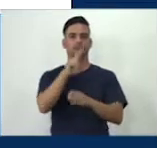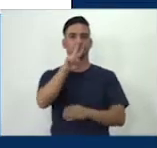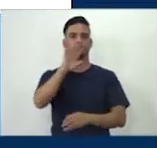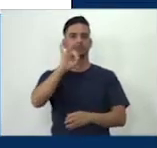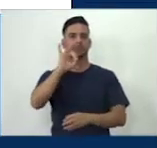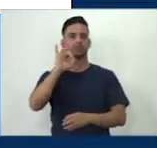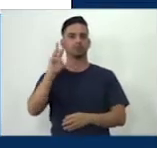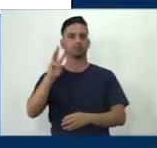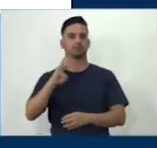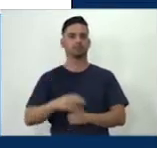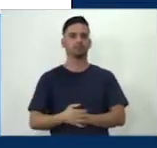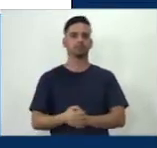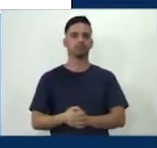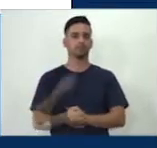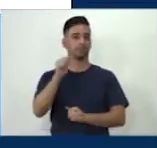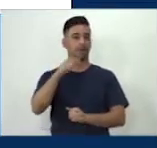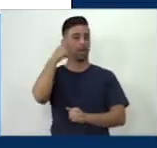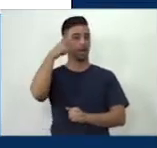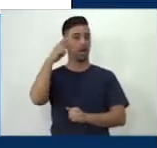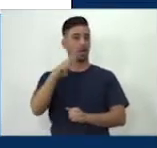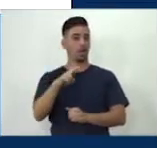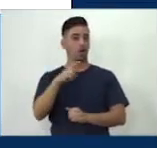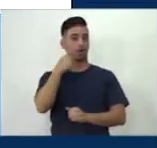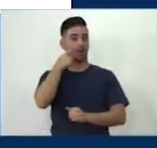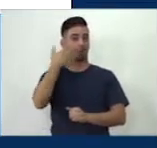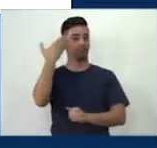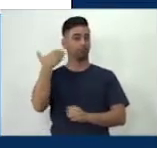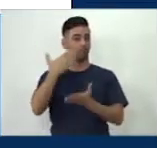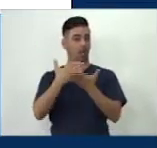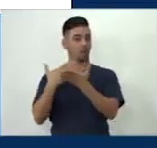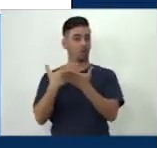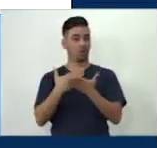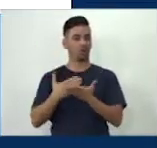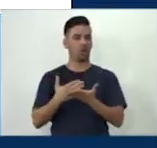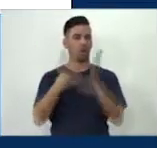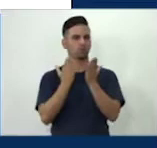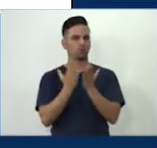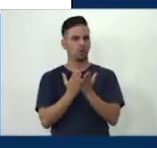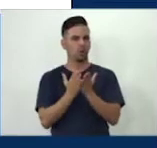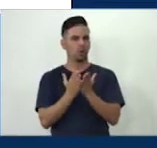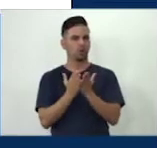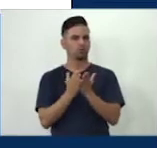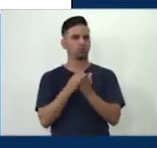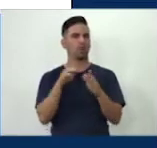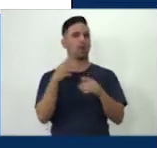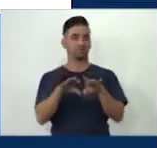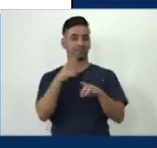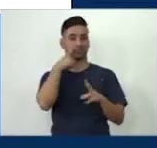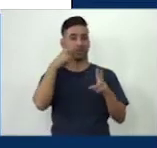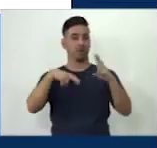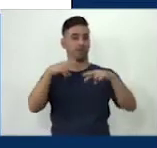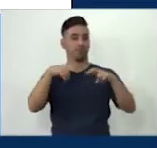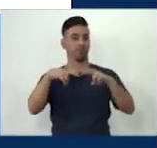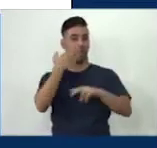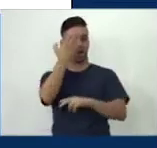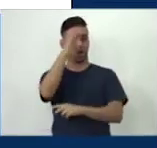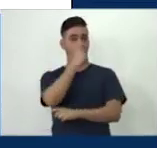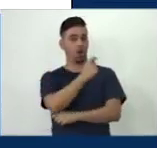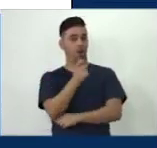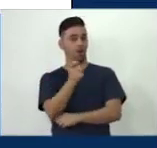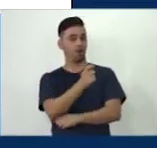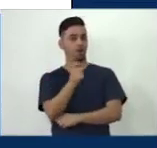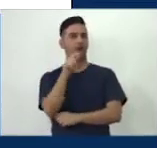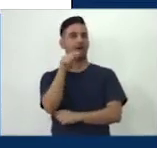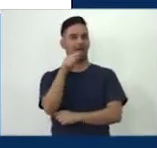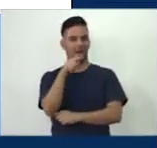Estamos en este caso recordando lo que habíamos visto en encuentros anteriores, todo relacionado con el portal educativo cubano, Cubeduca, donde